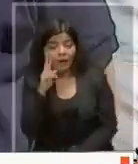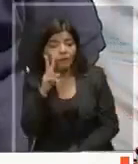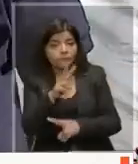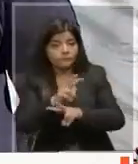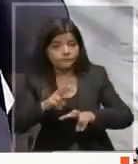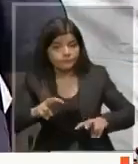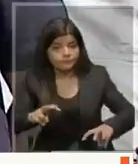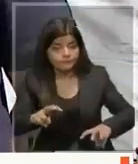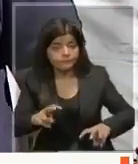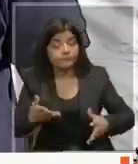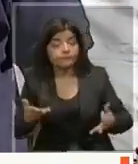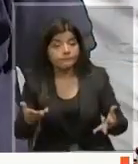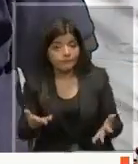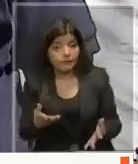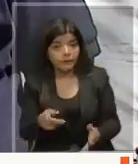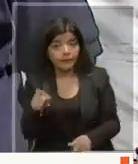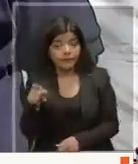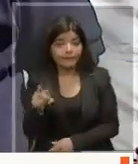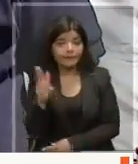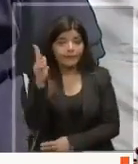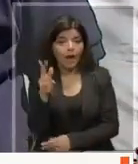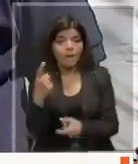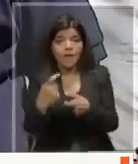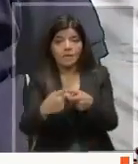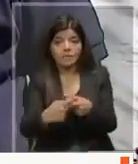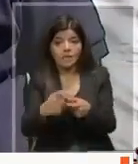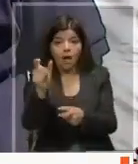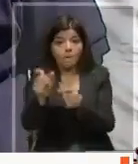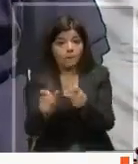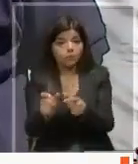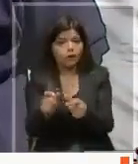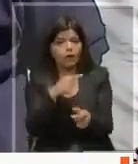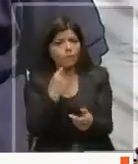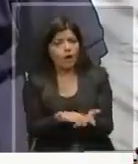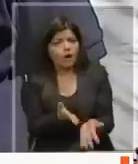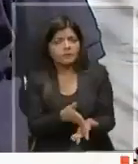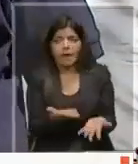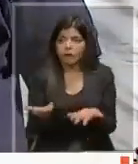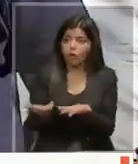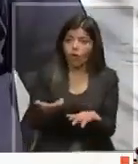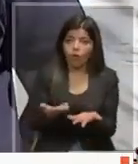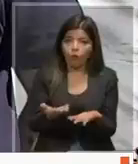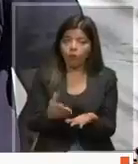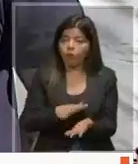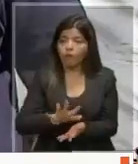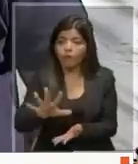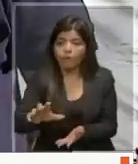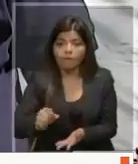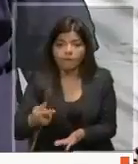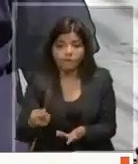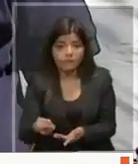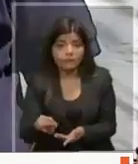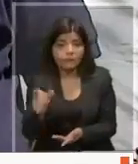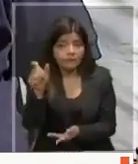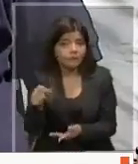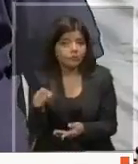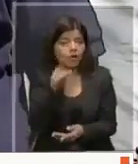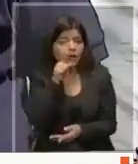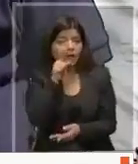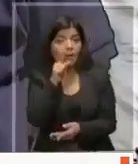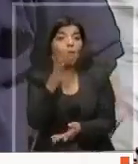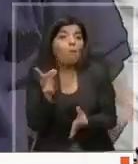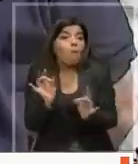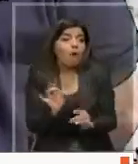si, primero, estas armas inscritas a nombres de personas fallecidas, cómo fueron allanadas al poder de esta persona, porque puede ser también por